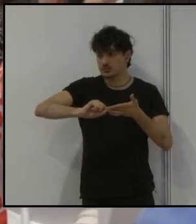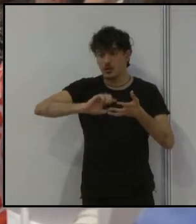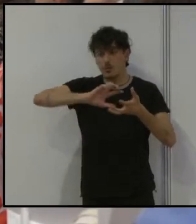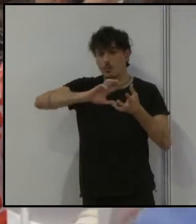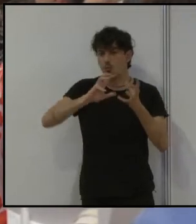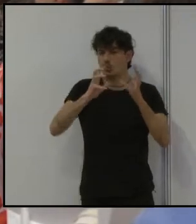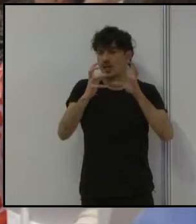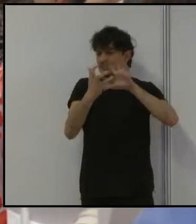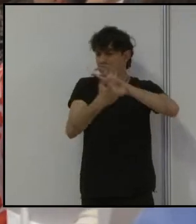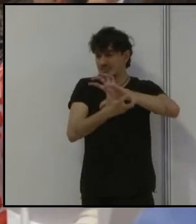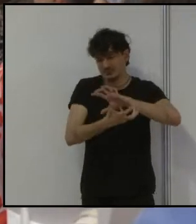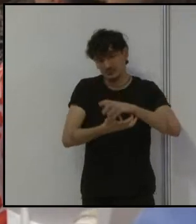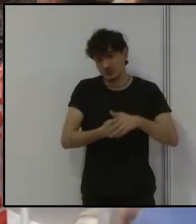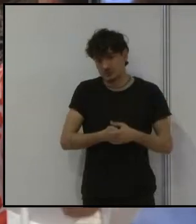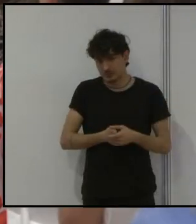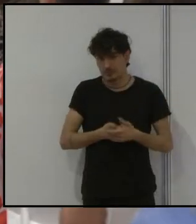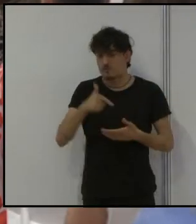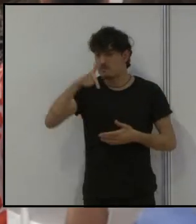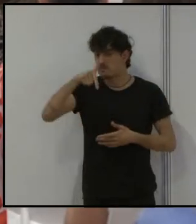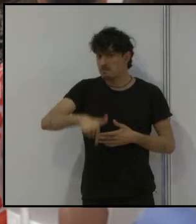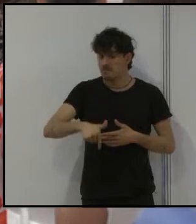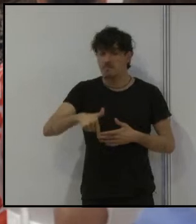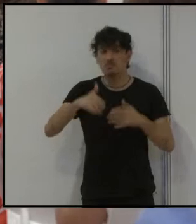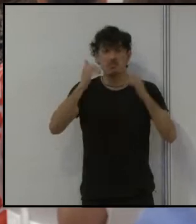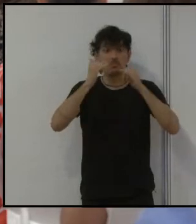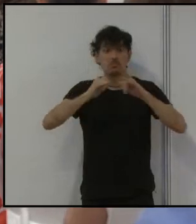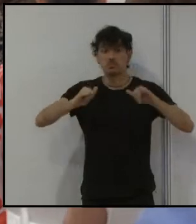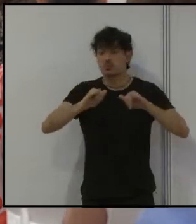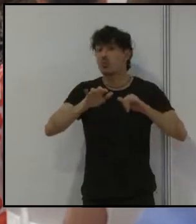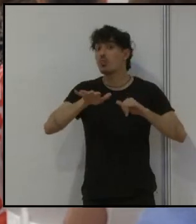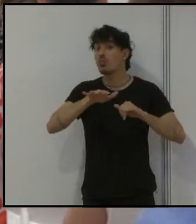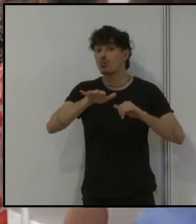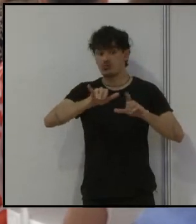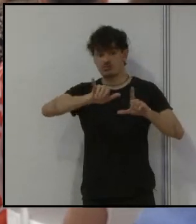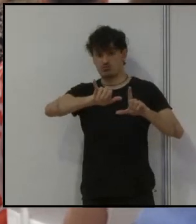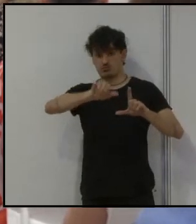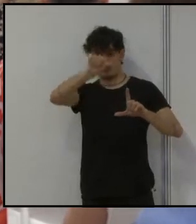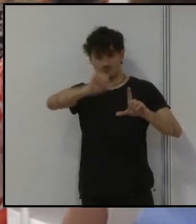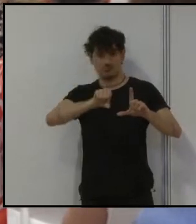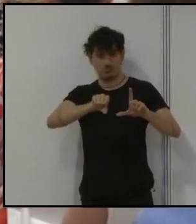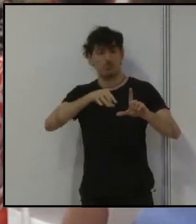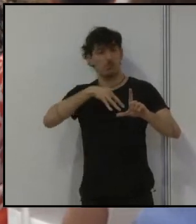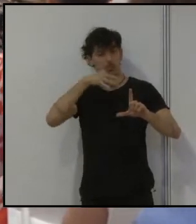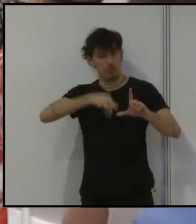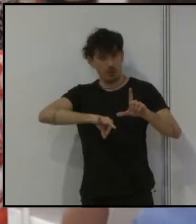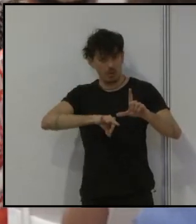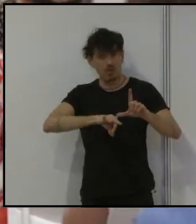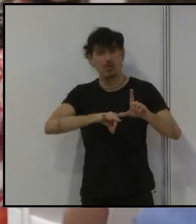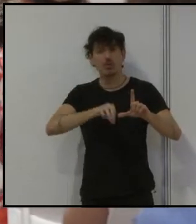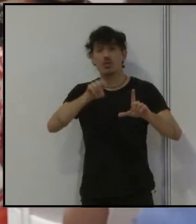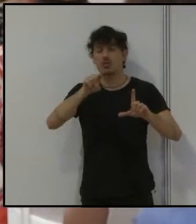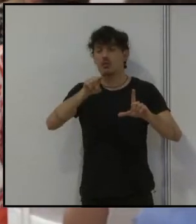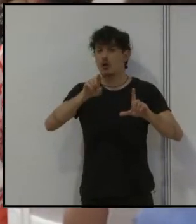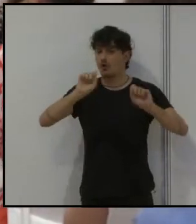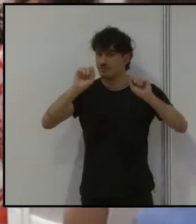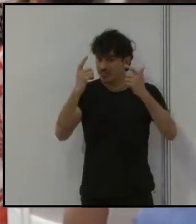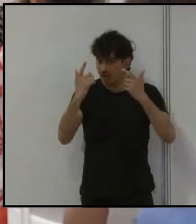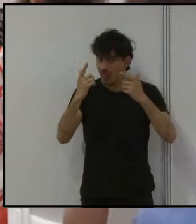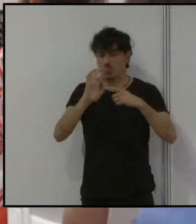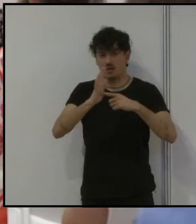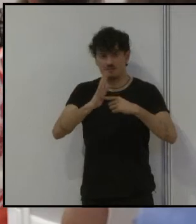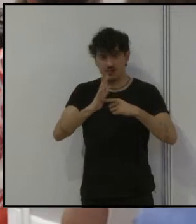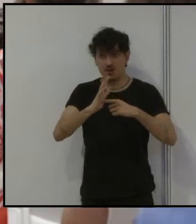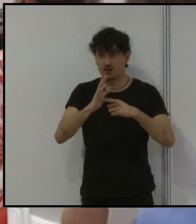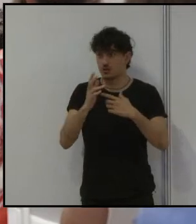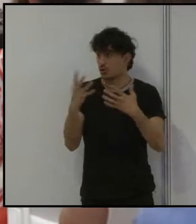acto va a ser retransmitido en directo a través de nuestro canal en YouTube, del canal oficial de la feria, que todos ustedes están saliendo